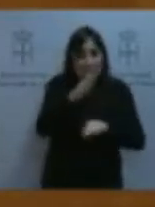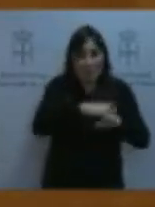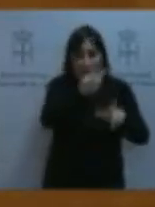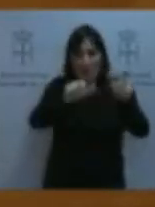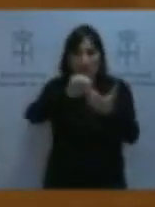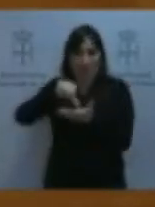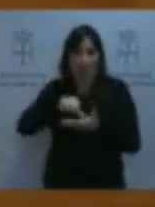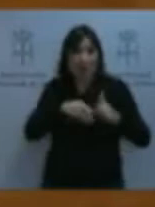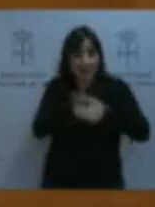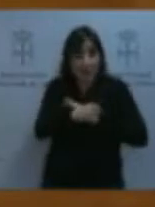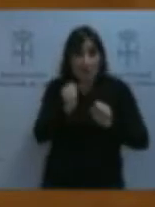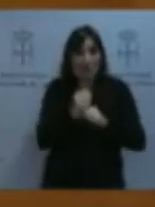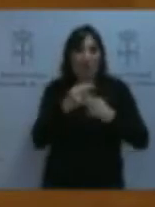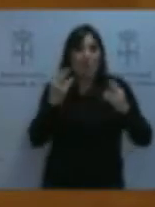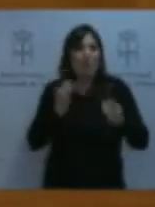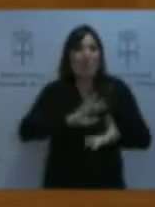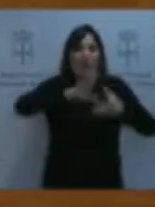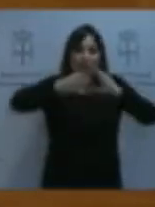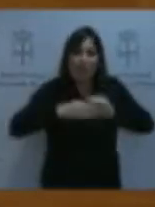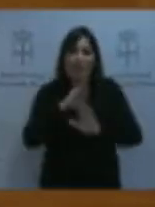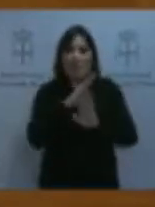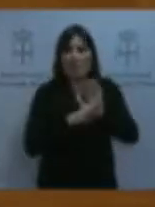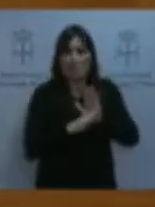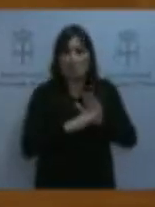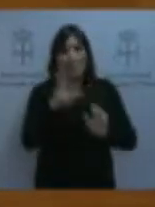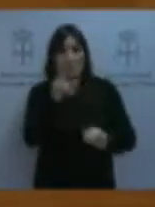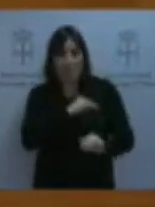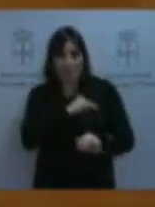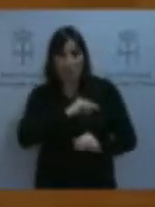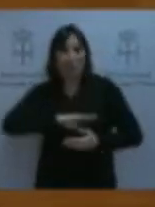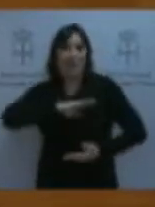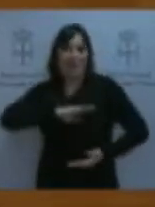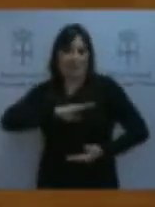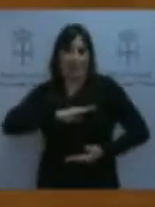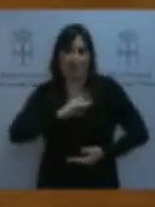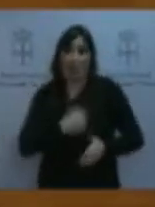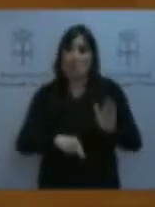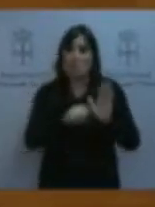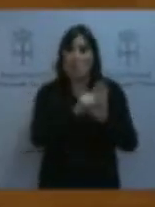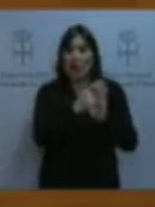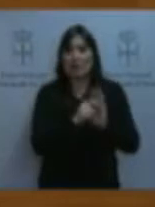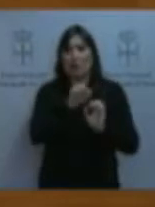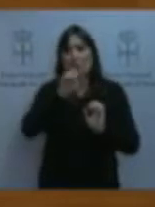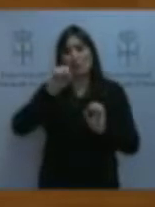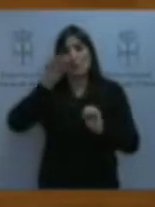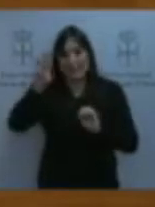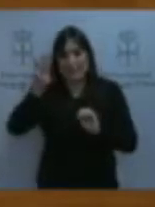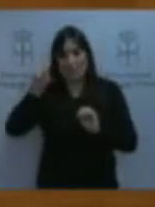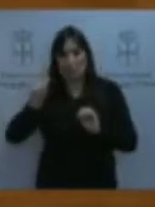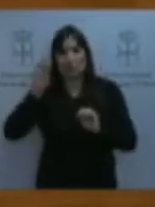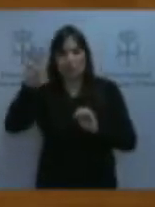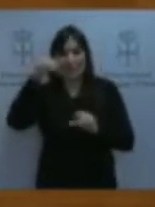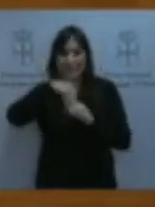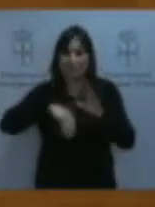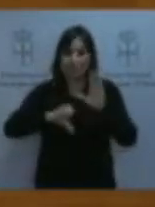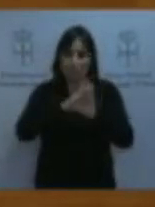los principios de mérito y capacidad recogidos en el artículo 103.3 de la Constitución e igualdad, como indica también la